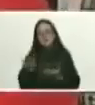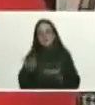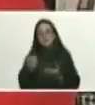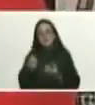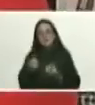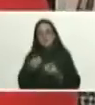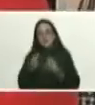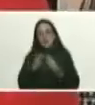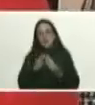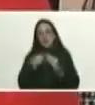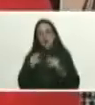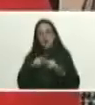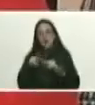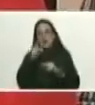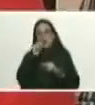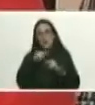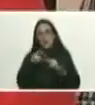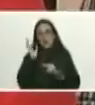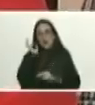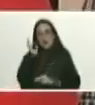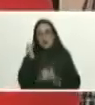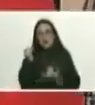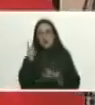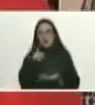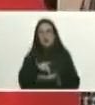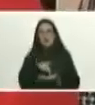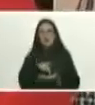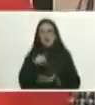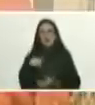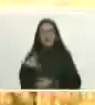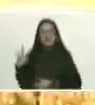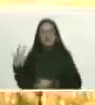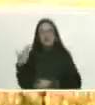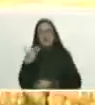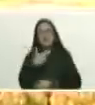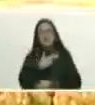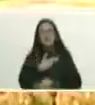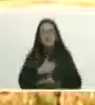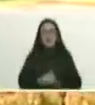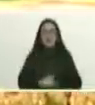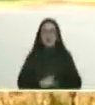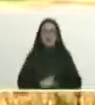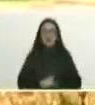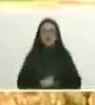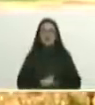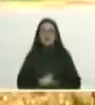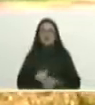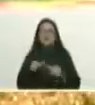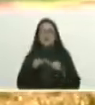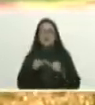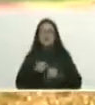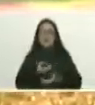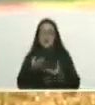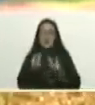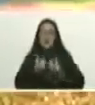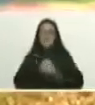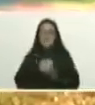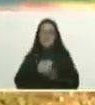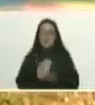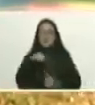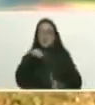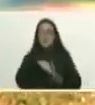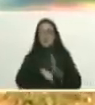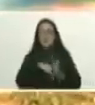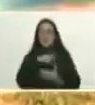los niños y niñas que hoy están acá desde Tejería. Y allí seguiremos dándole ese amor profundo de